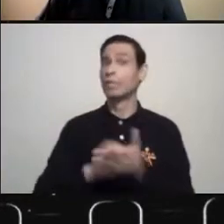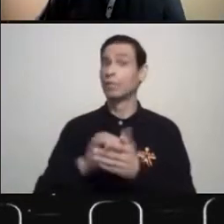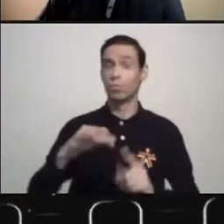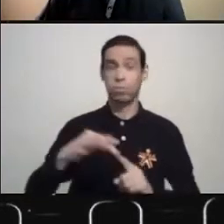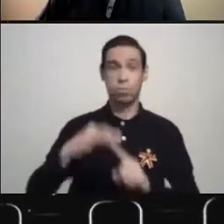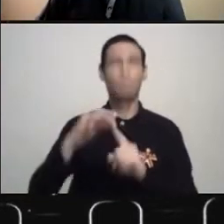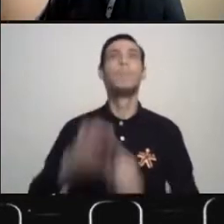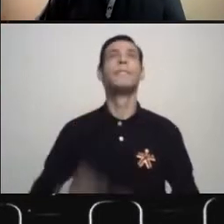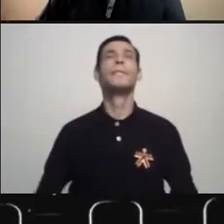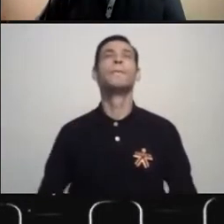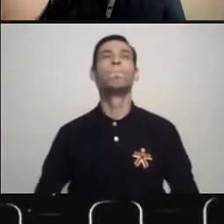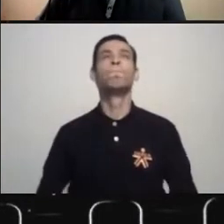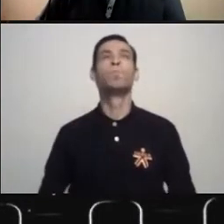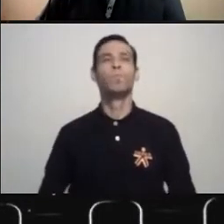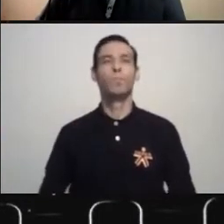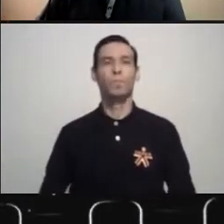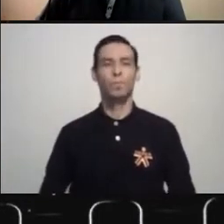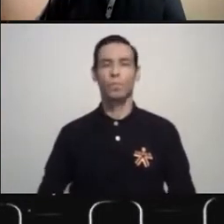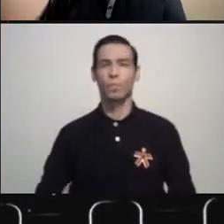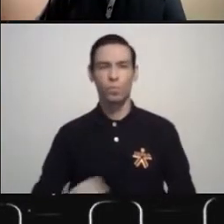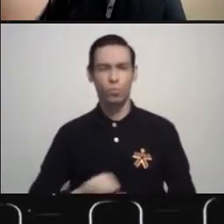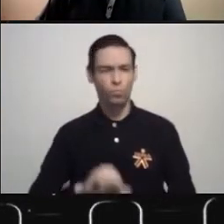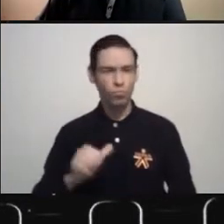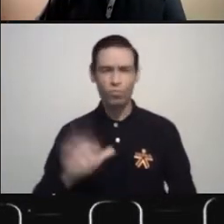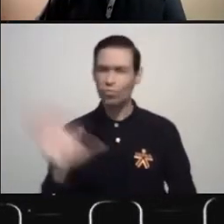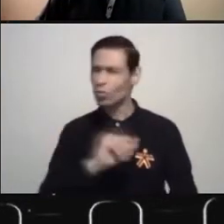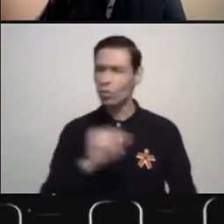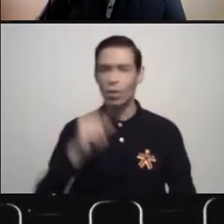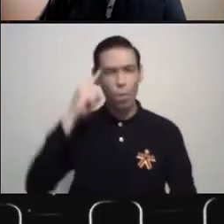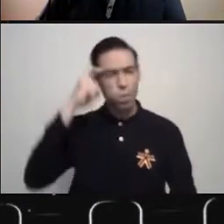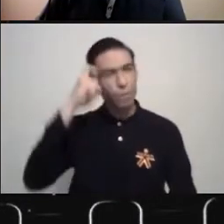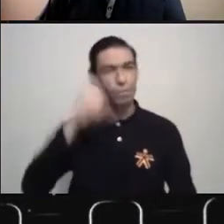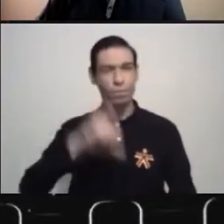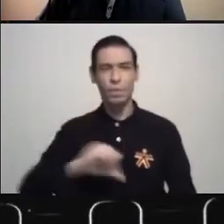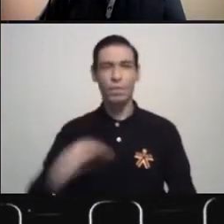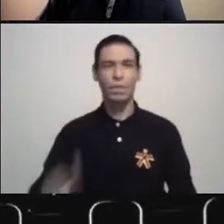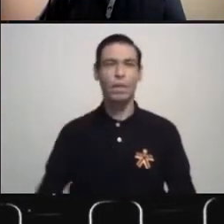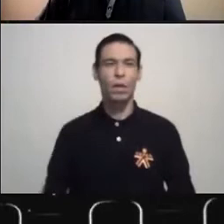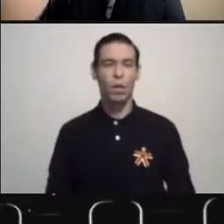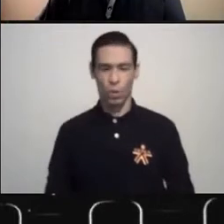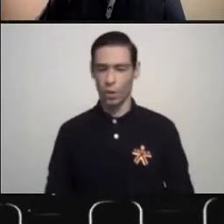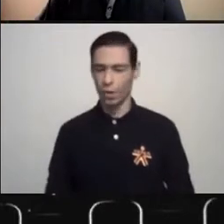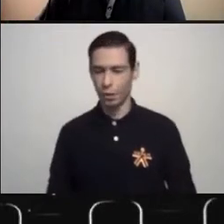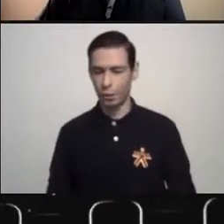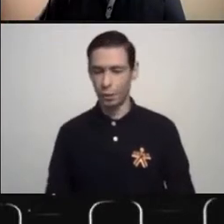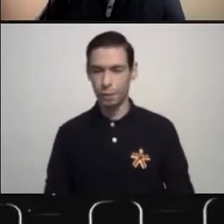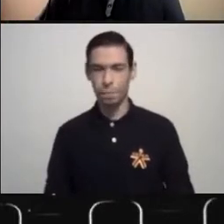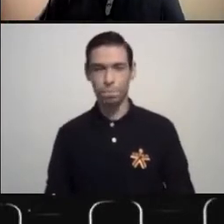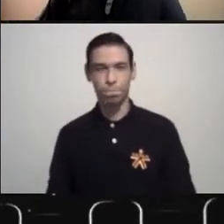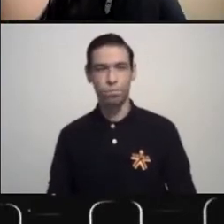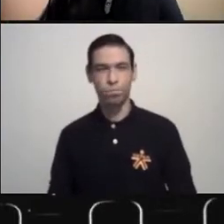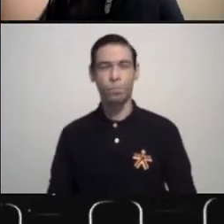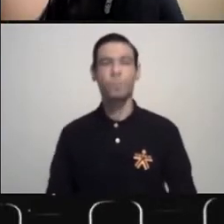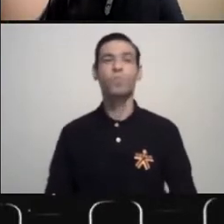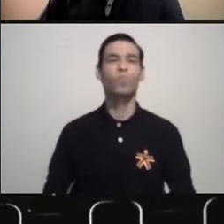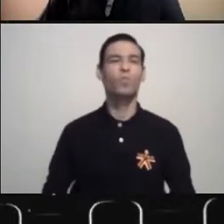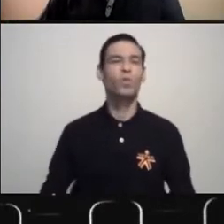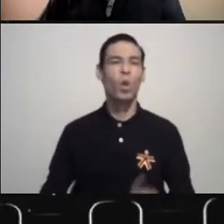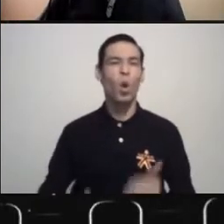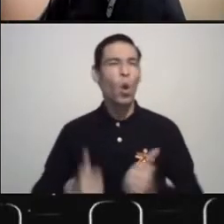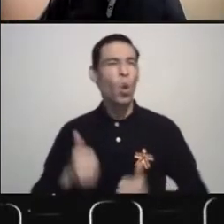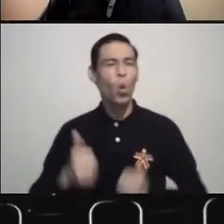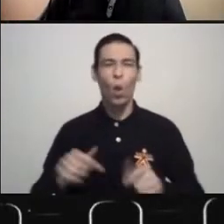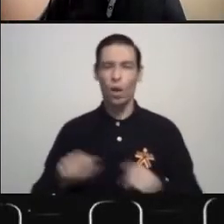otro, todos han sido grandes retos. Y otro de los retos, pues, fue indiscutible la perros. Otro